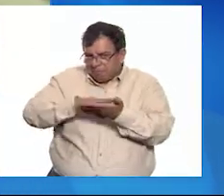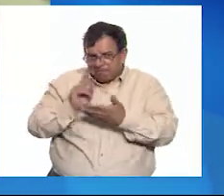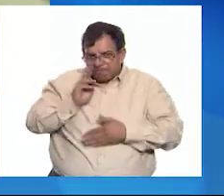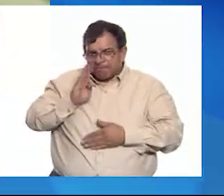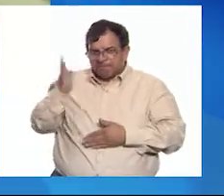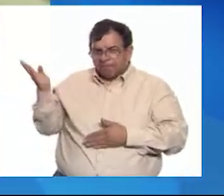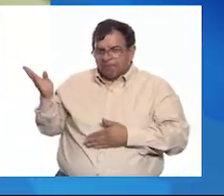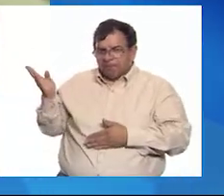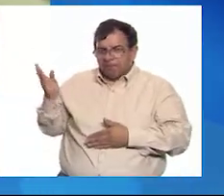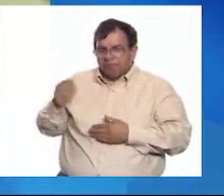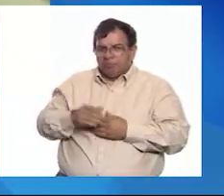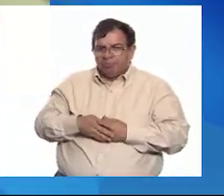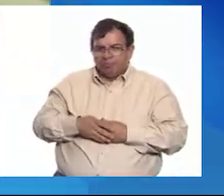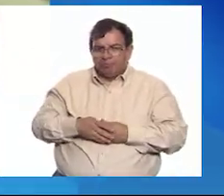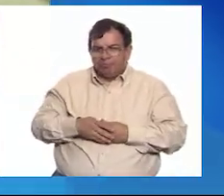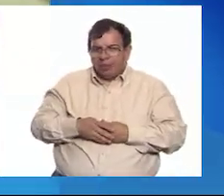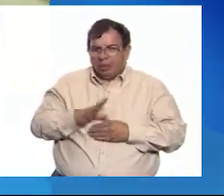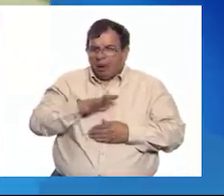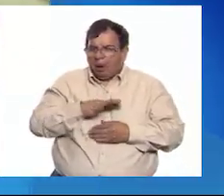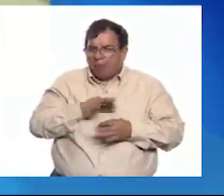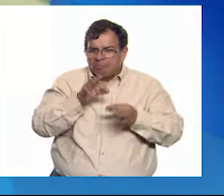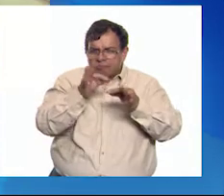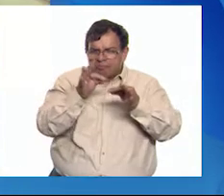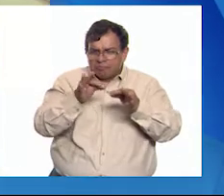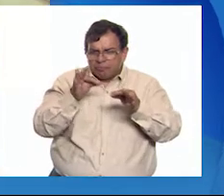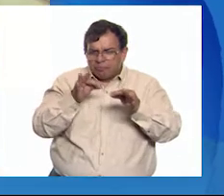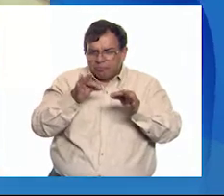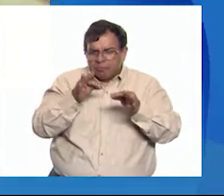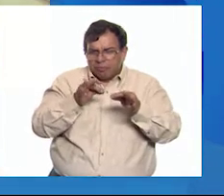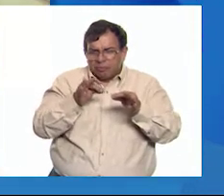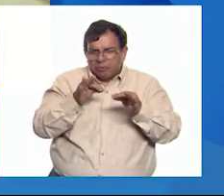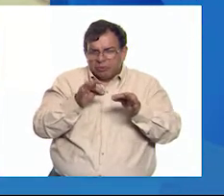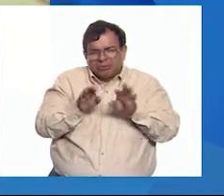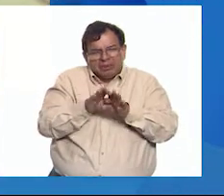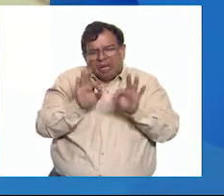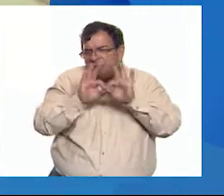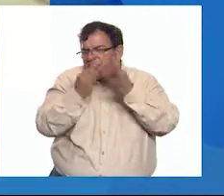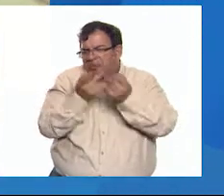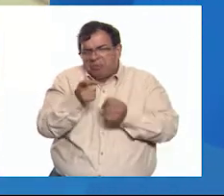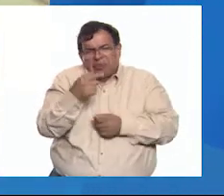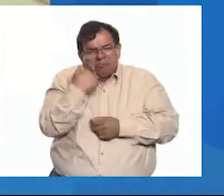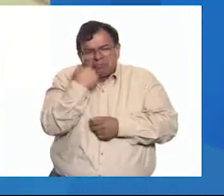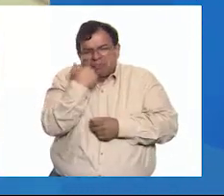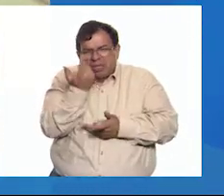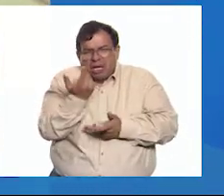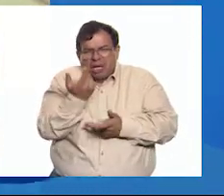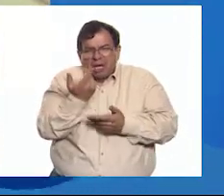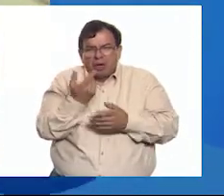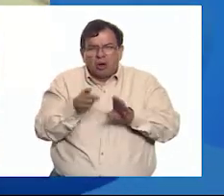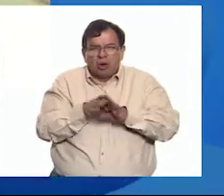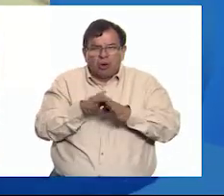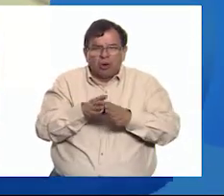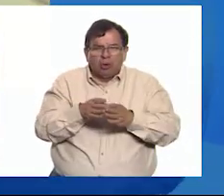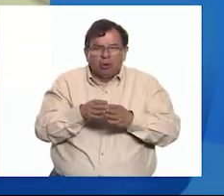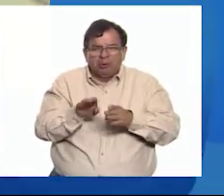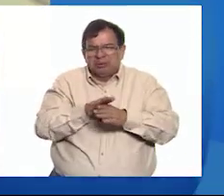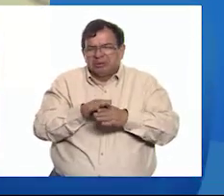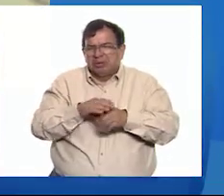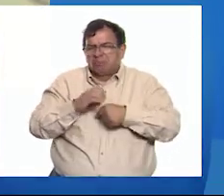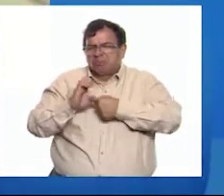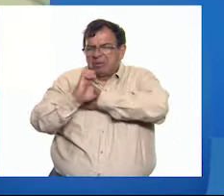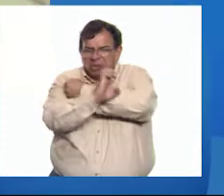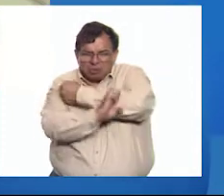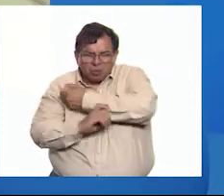y sobre esa vamos a empezar a hacer puntos siguiendo un diseño determinado. Si ustedes gustan seguir la forma de un